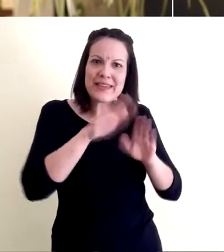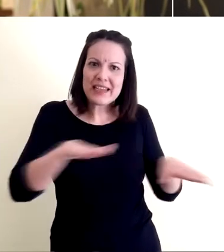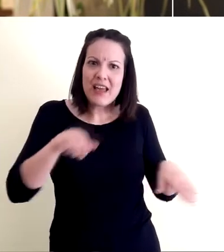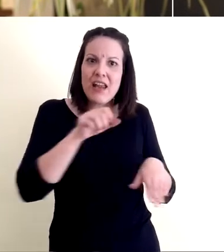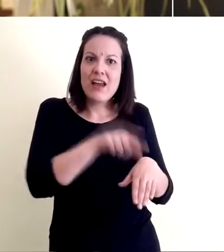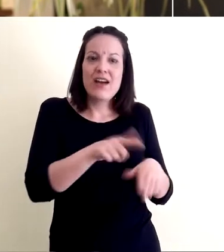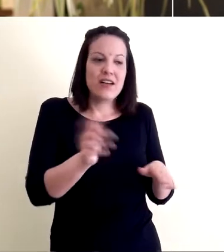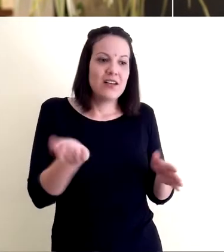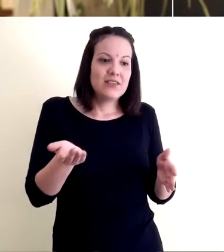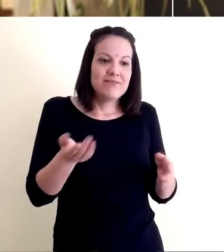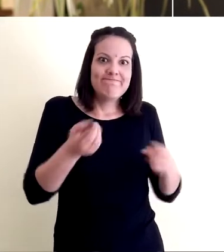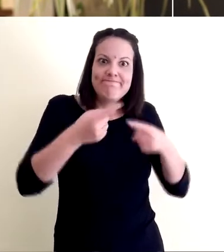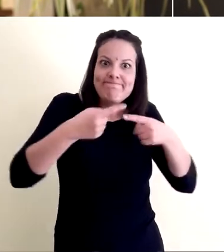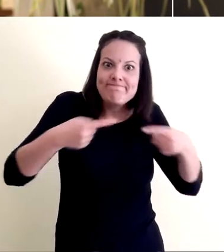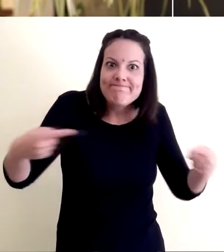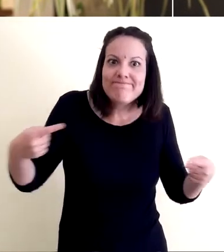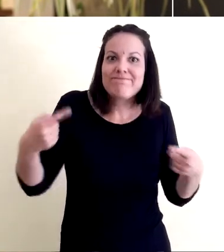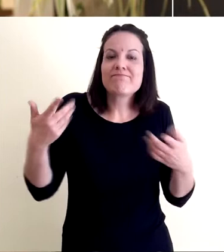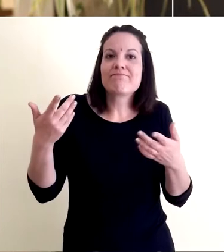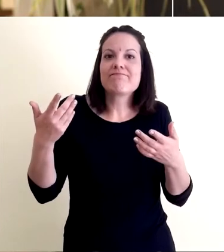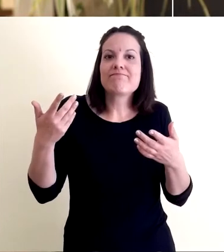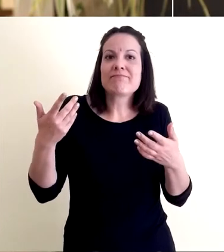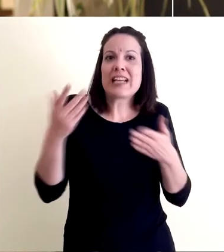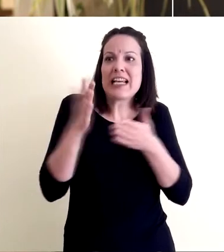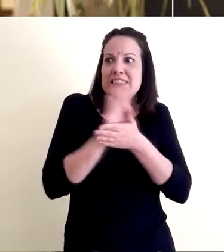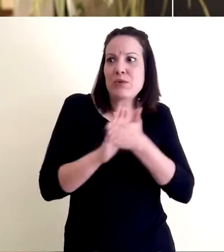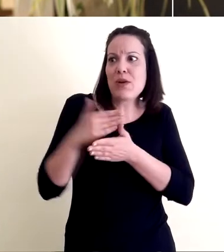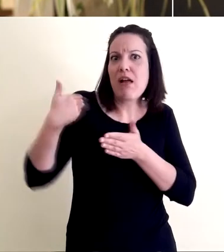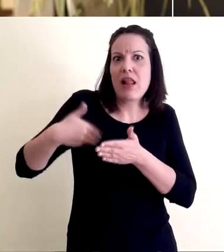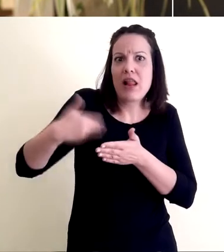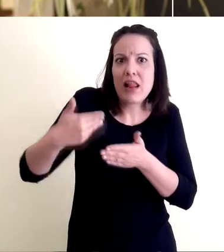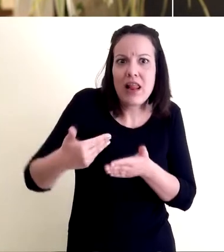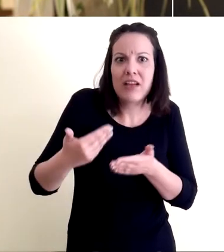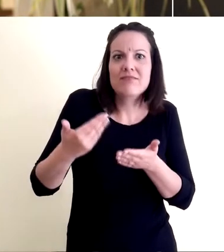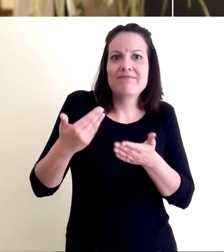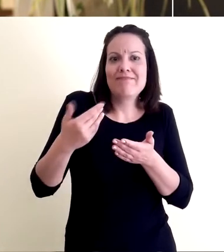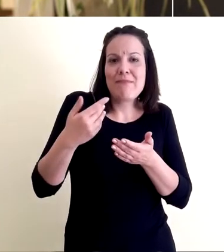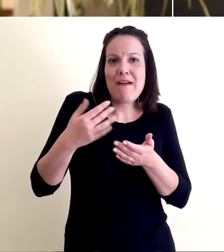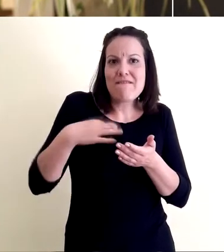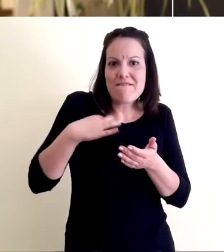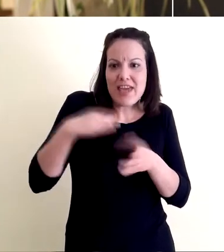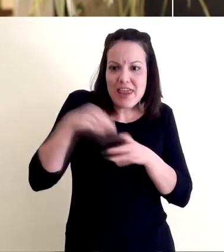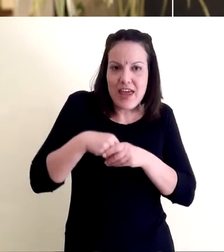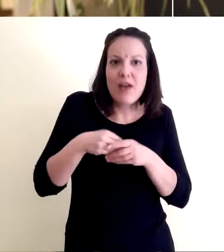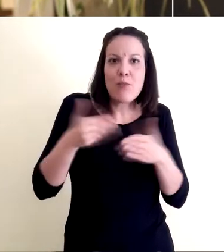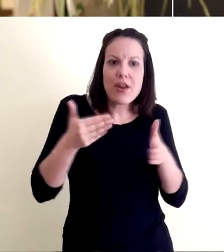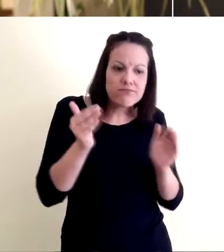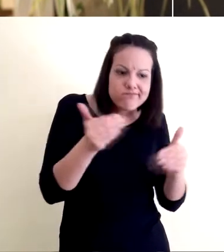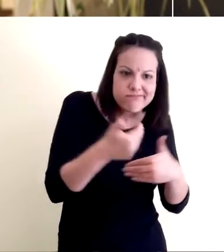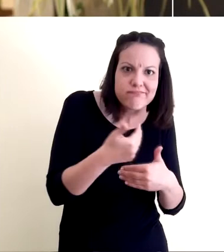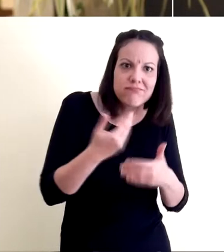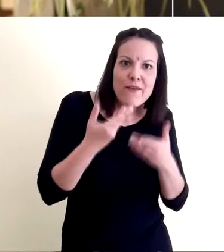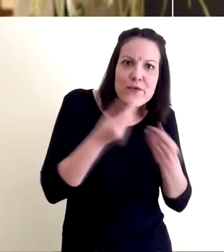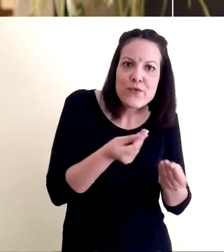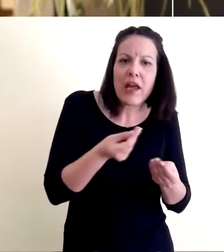todo lo que significó esta, lo que significaron estas situaciones que se vivieron. Entonces, por ahí uno